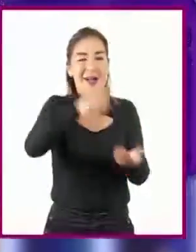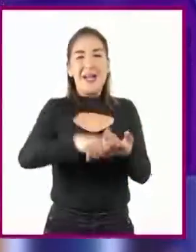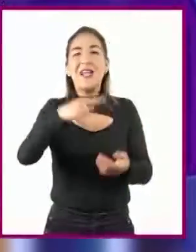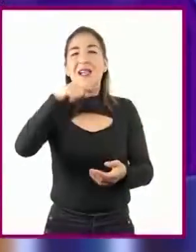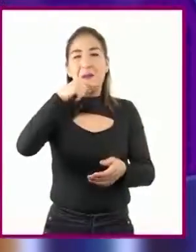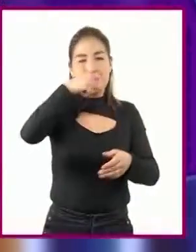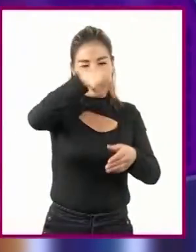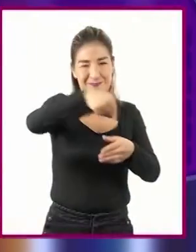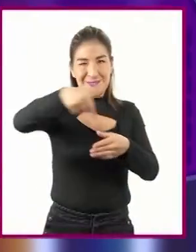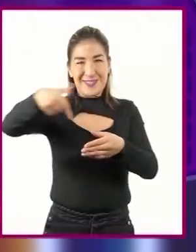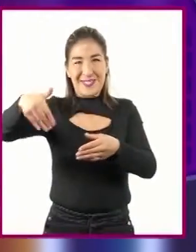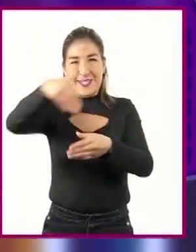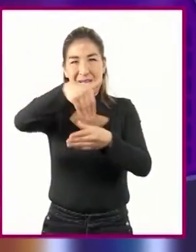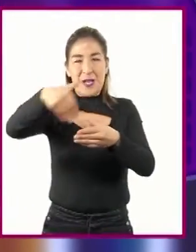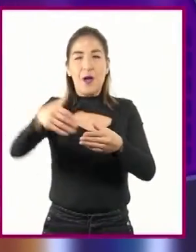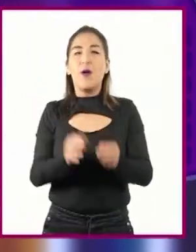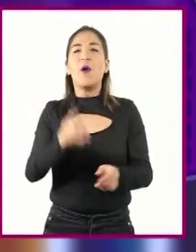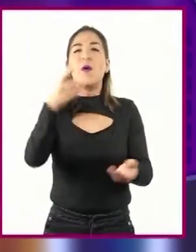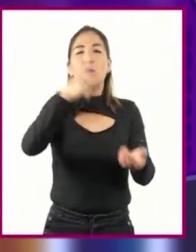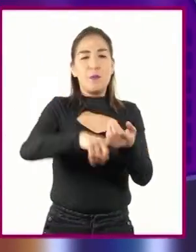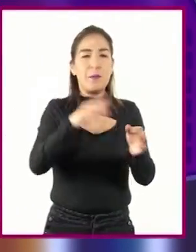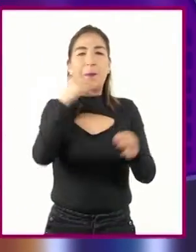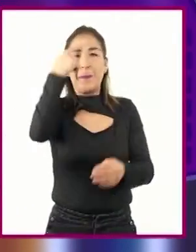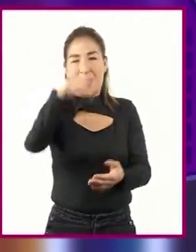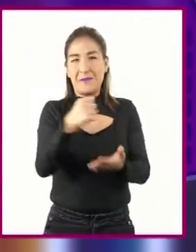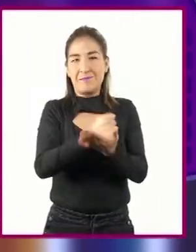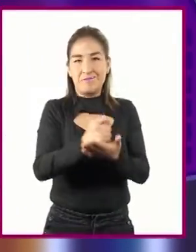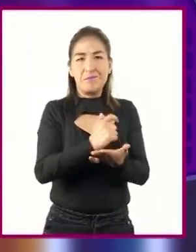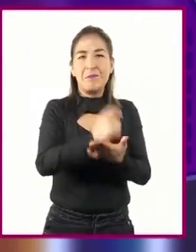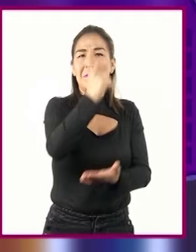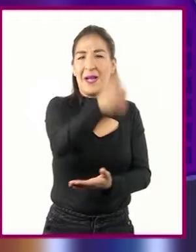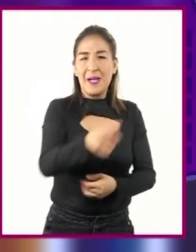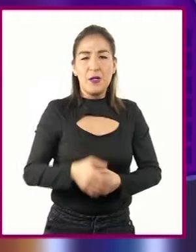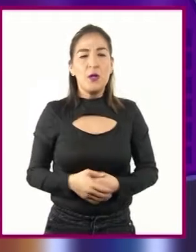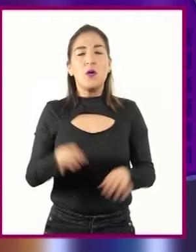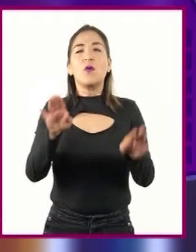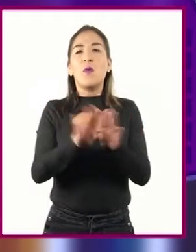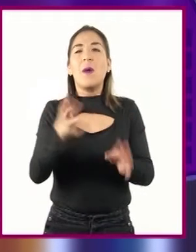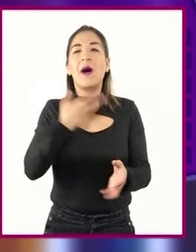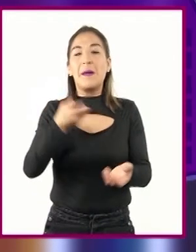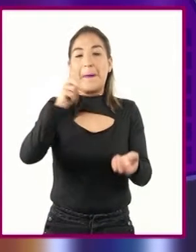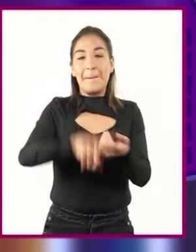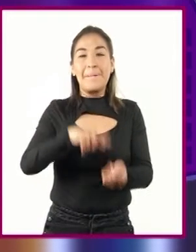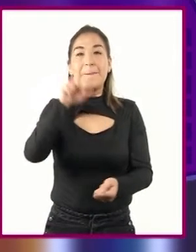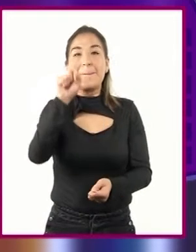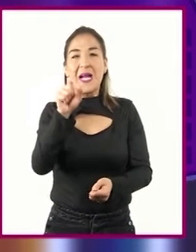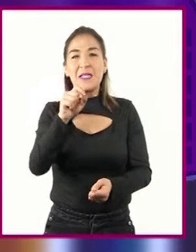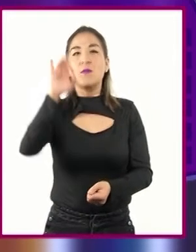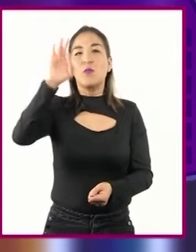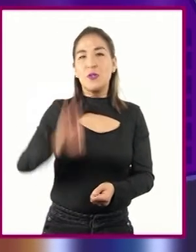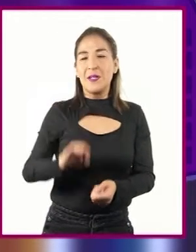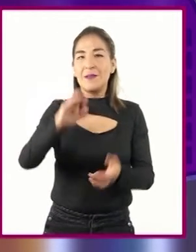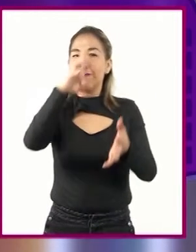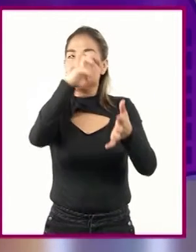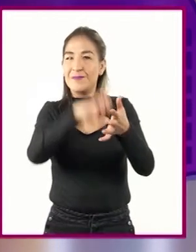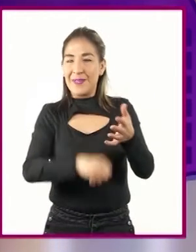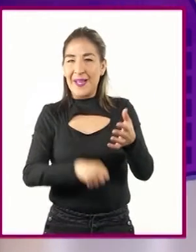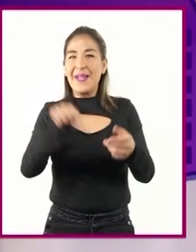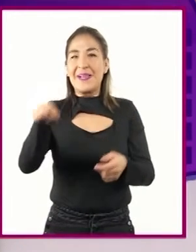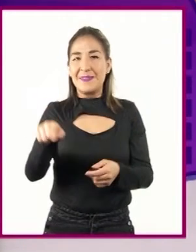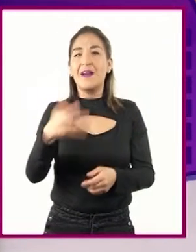para su hermano. Al proceder con el pago, le apareció un menú informando que tendría un 20% de descuento en cada